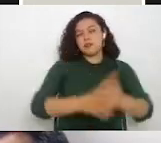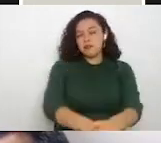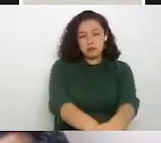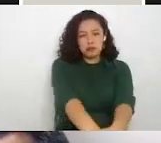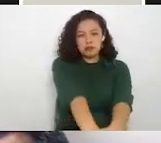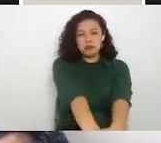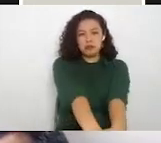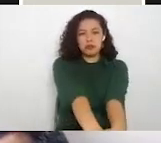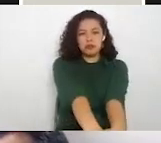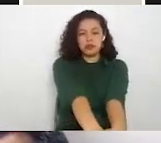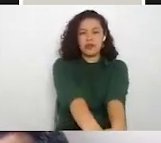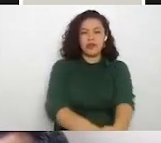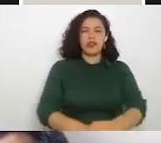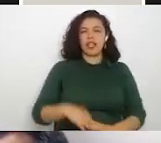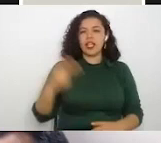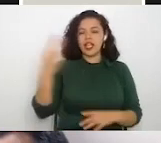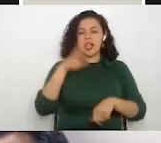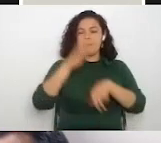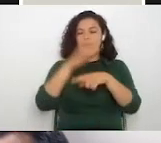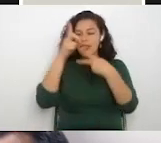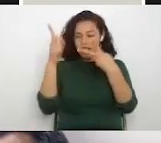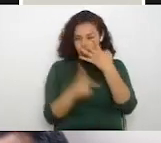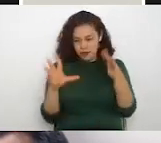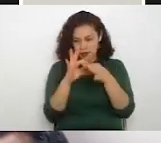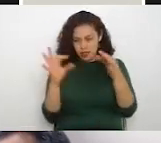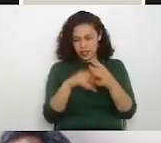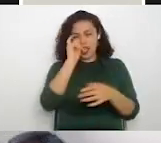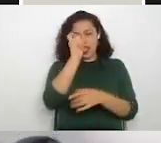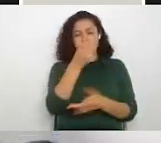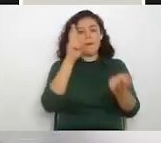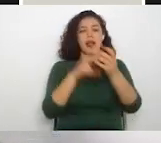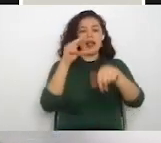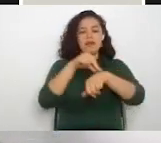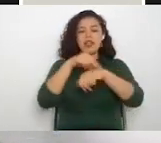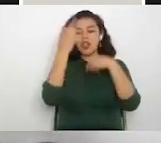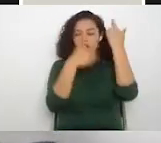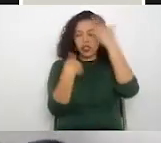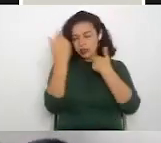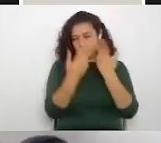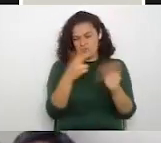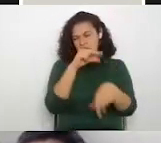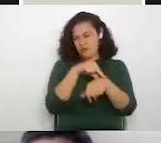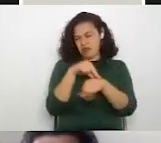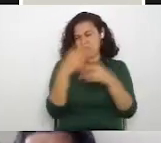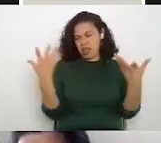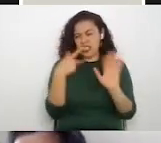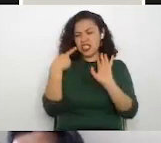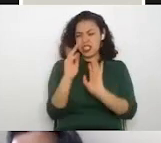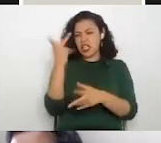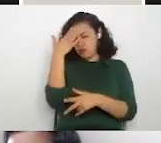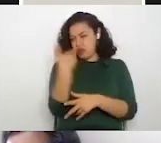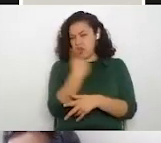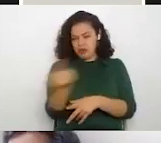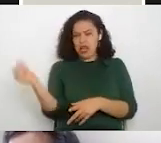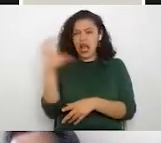digamos, la que requeriría un poco más de detalle, que sería en qué consiste la valoración médica, aunque como lo hace un médico, pues ya tiene la competencia. O